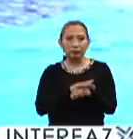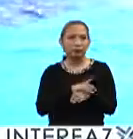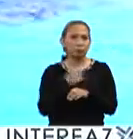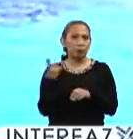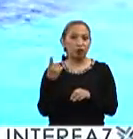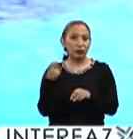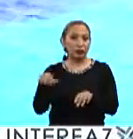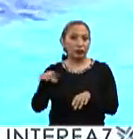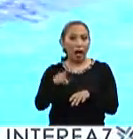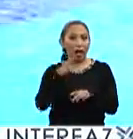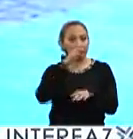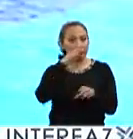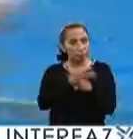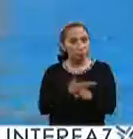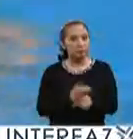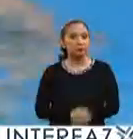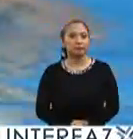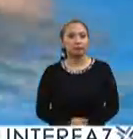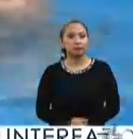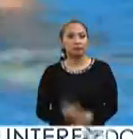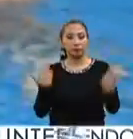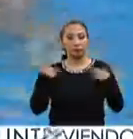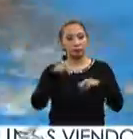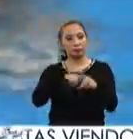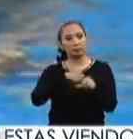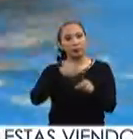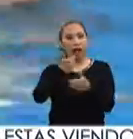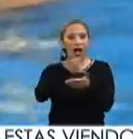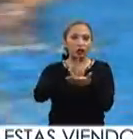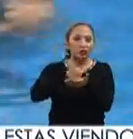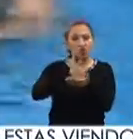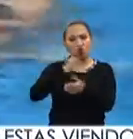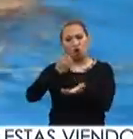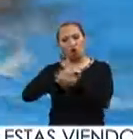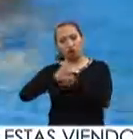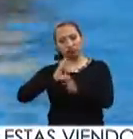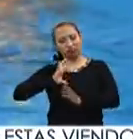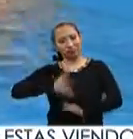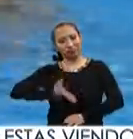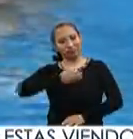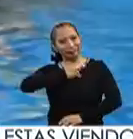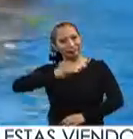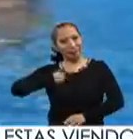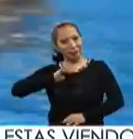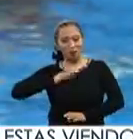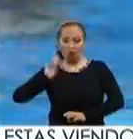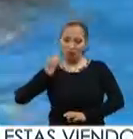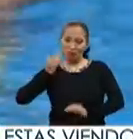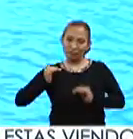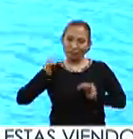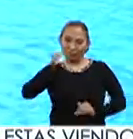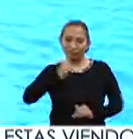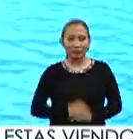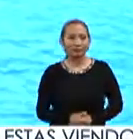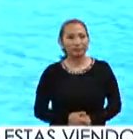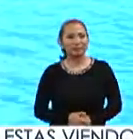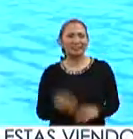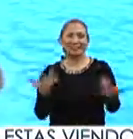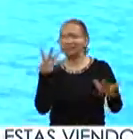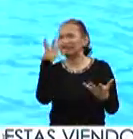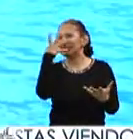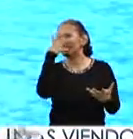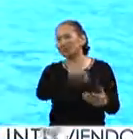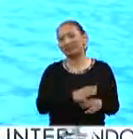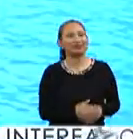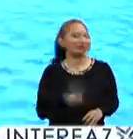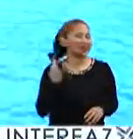porque te da responsabilidad. Representar los colores azul y oro siempre será un orgullo para los integrantes de la máxima casa de estudios. No, es